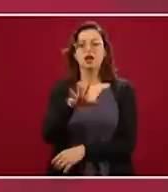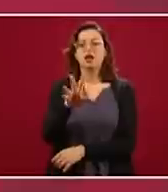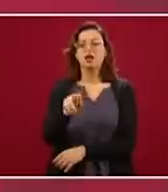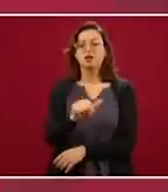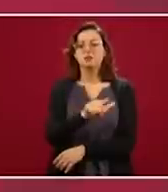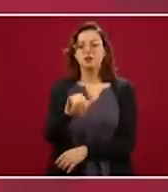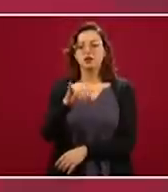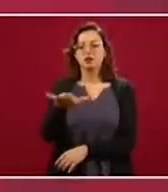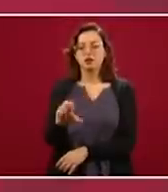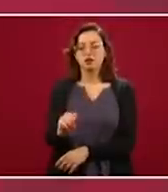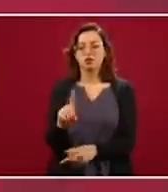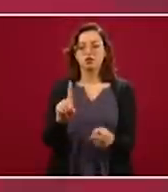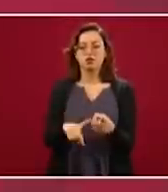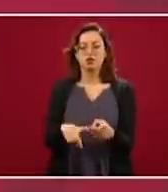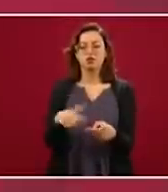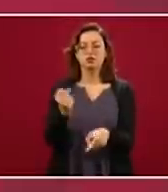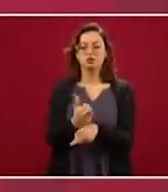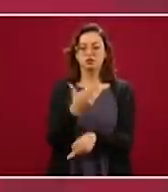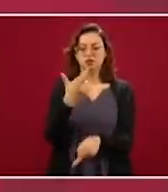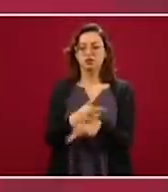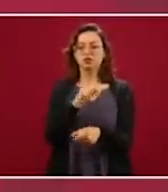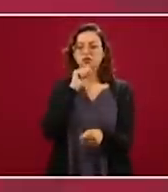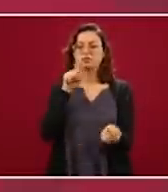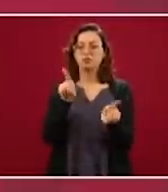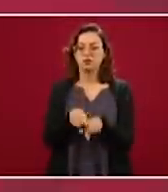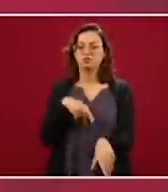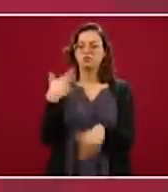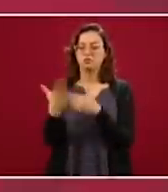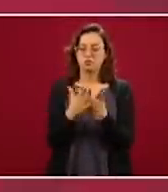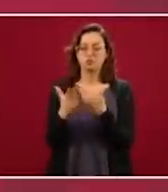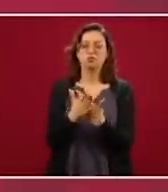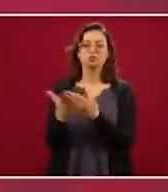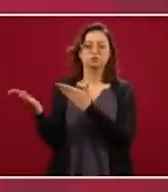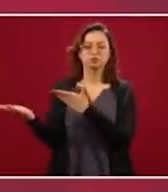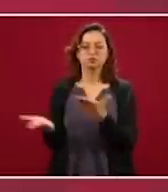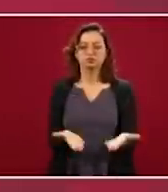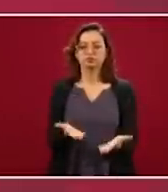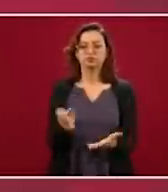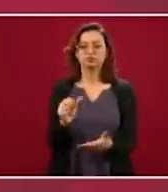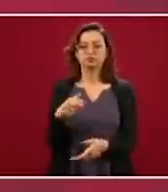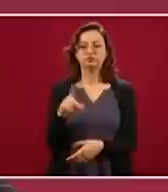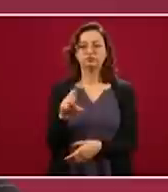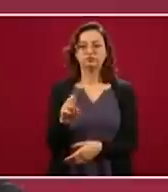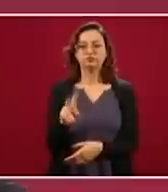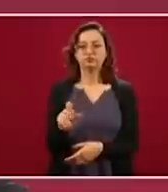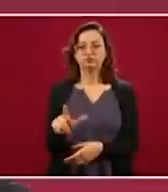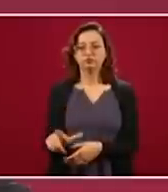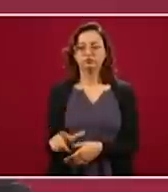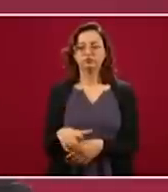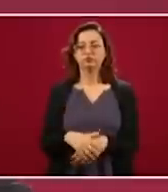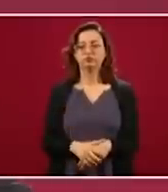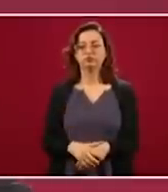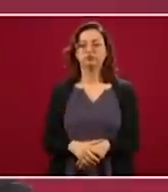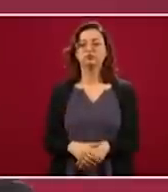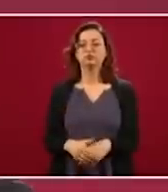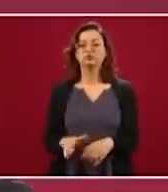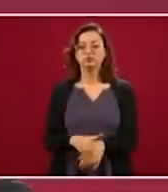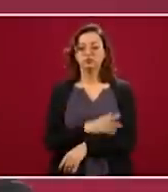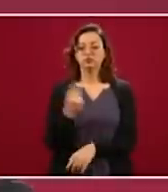el general secretario, el general Sandoval, porque se va a hacer una